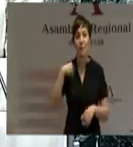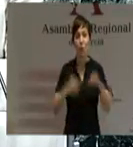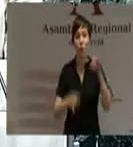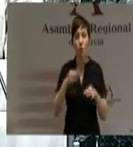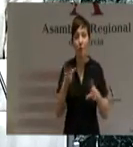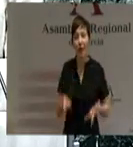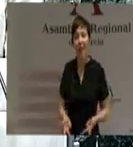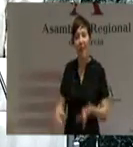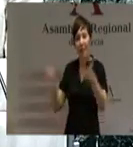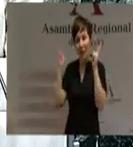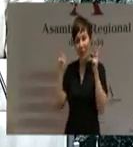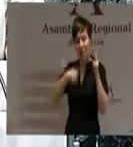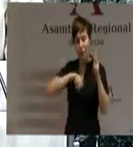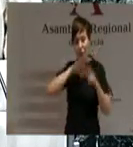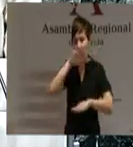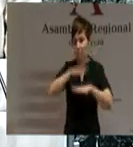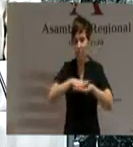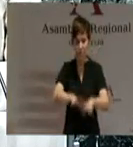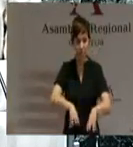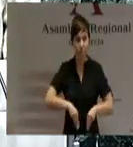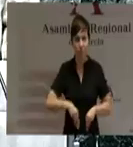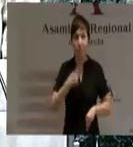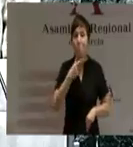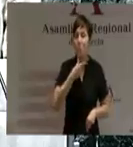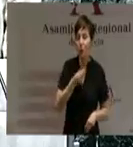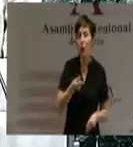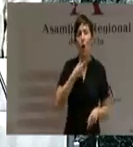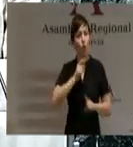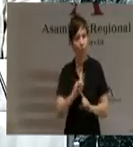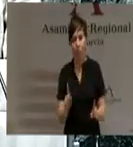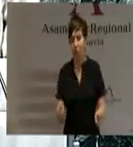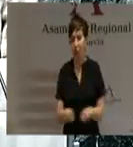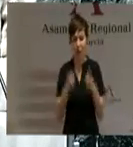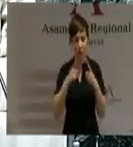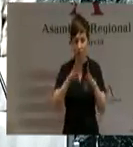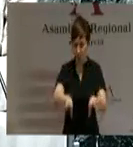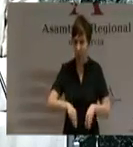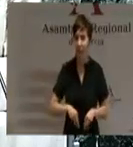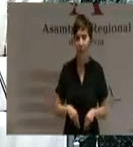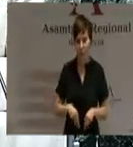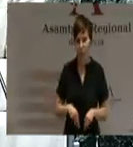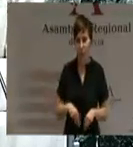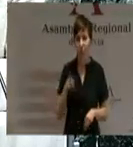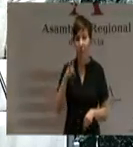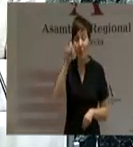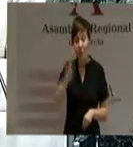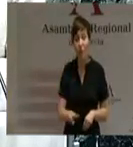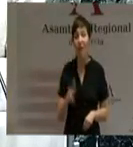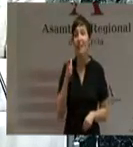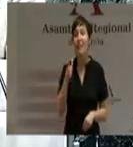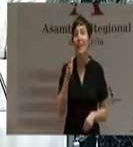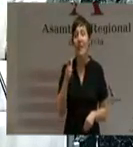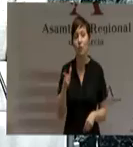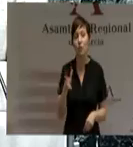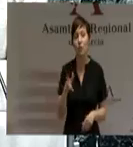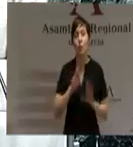y respetamos las sentencias judiciales cuando nos gustan y cuando no nos gustan, esa persona tiene todo el derecho del mundo a la